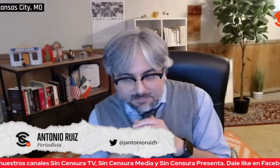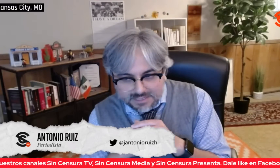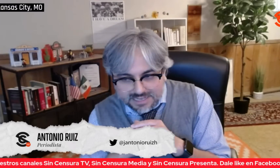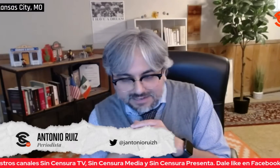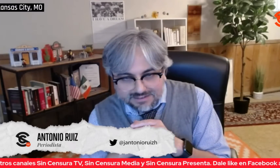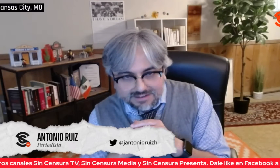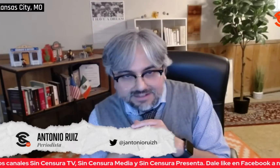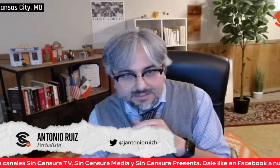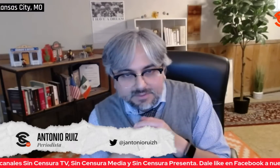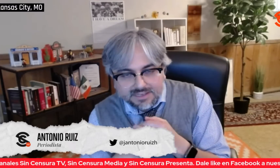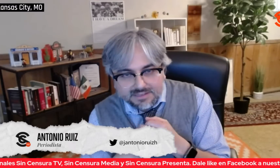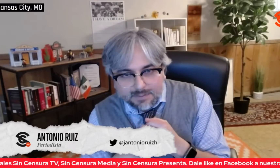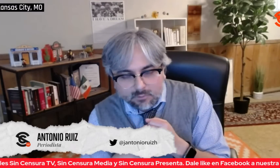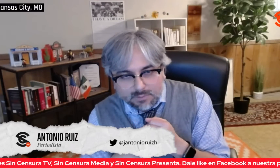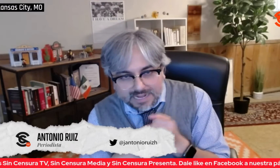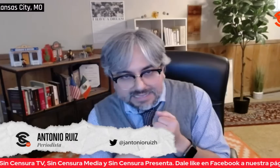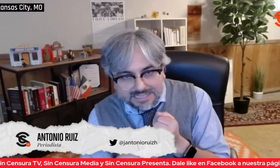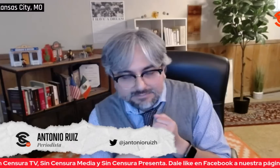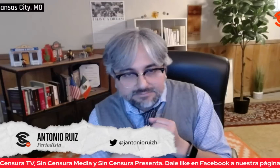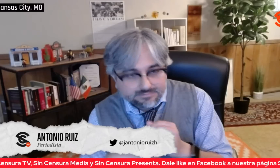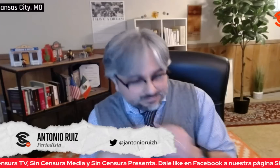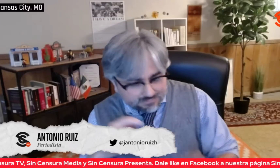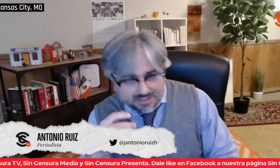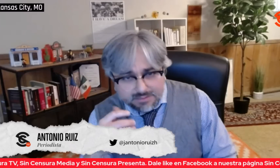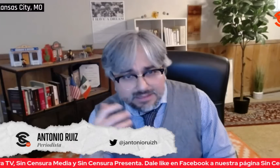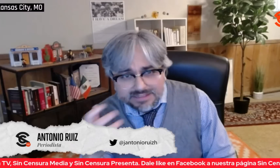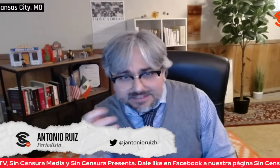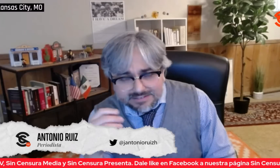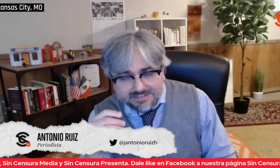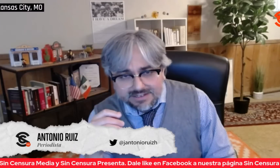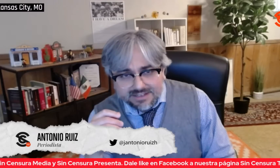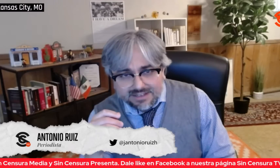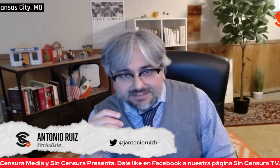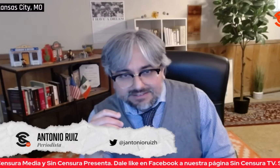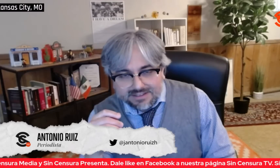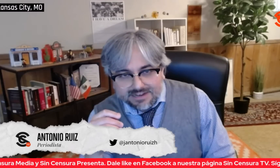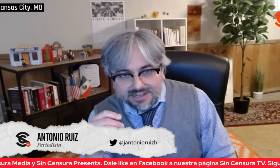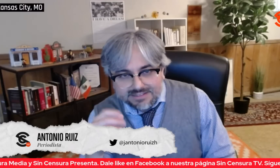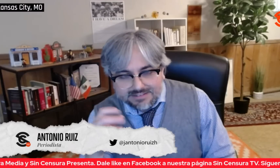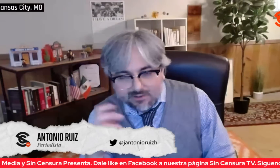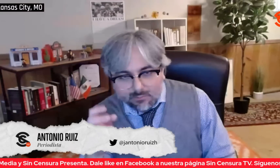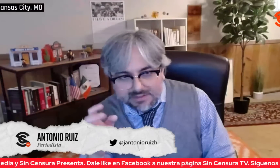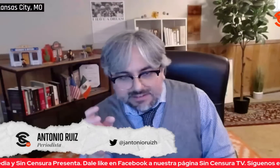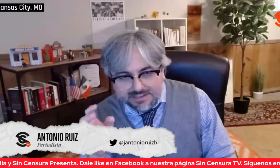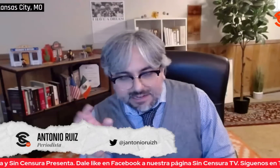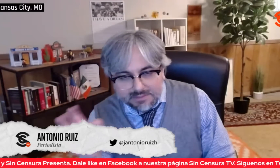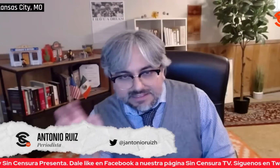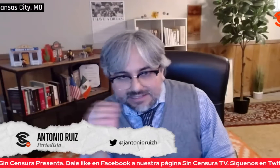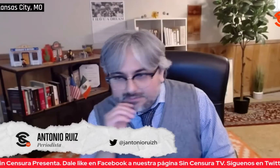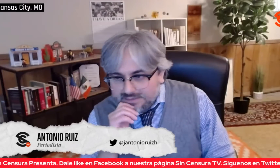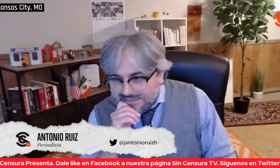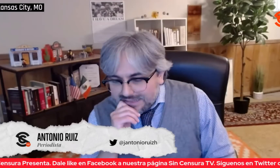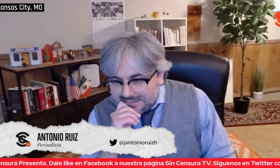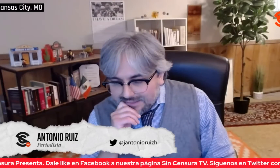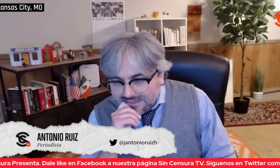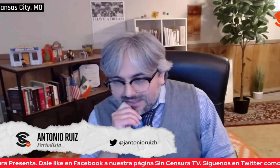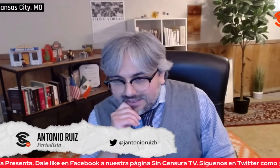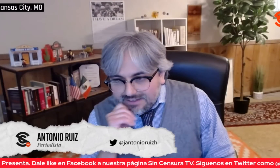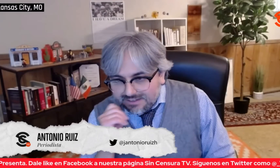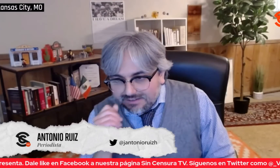de aplicar la típica de la propaganda, de mentir hasta que la gente se convenza de que la mentira es